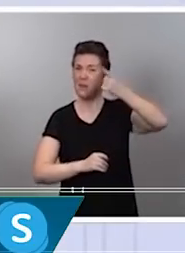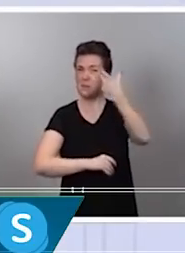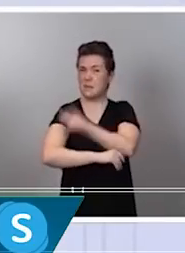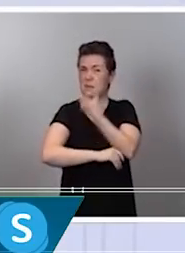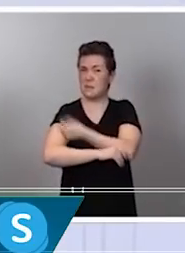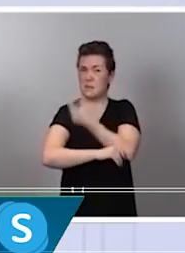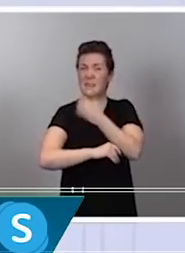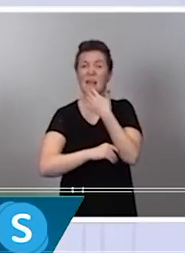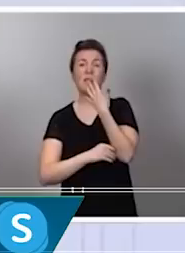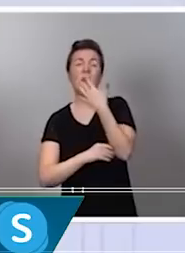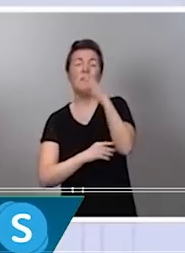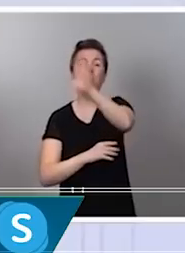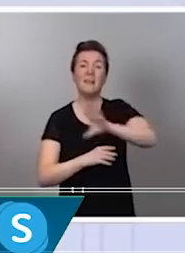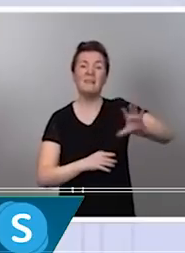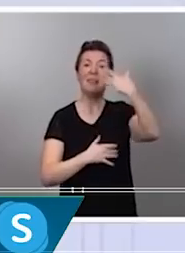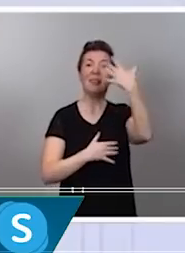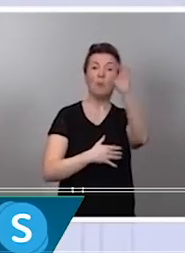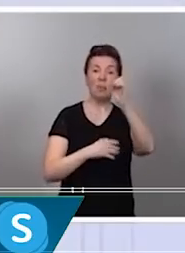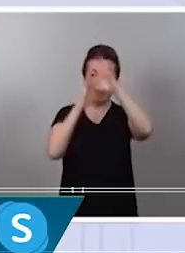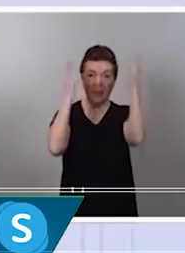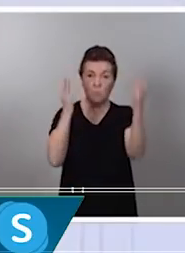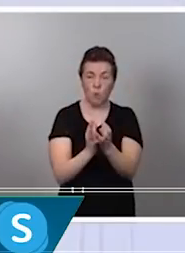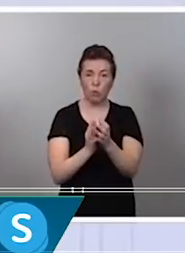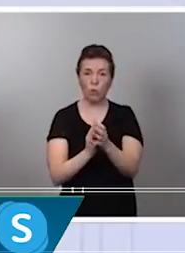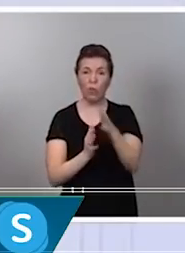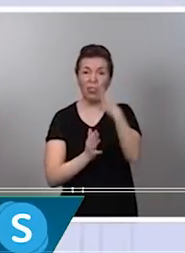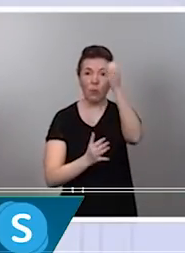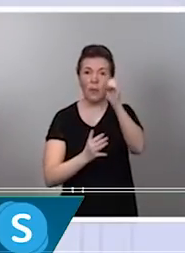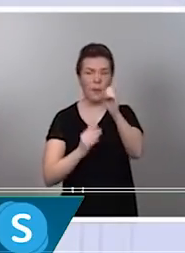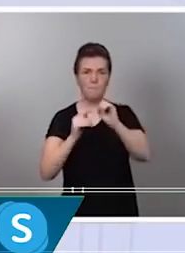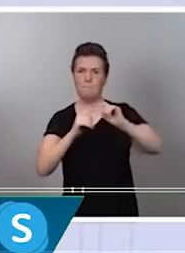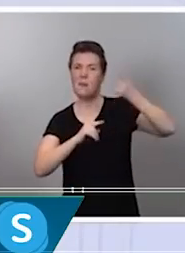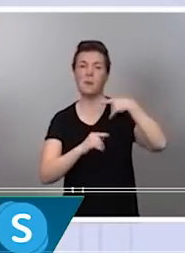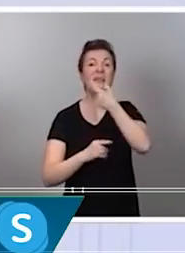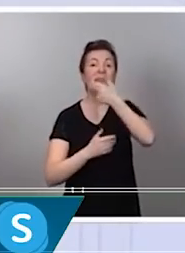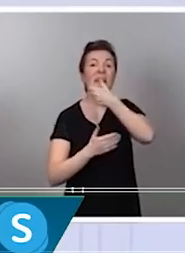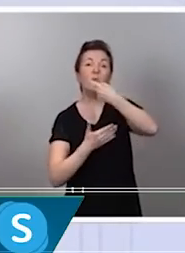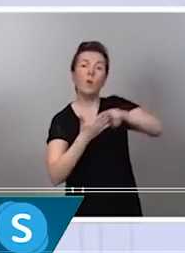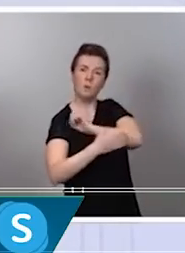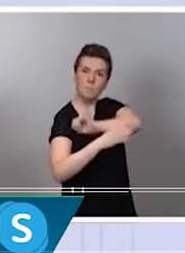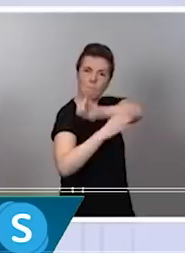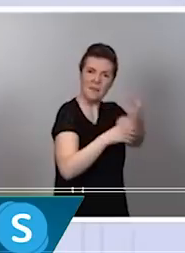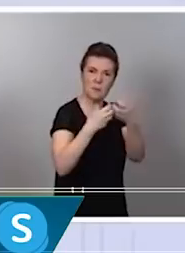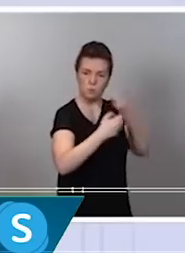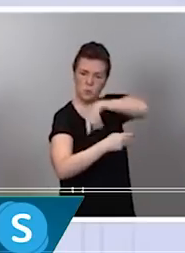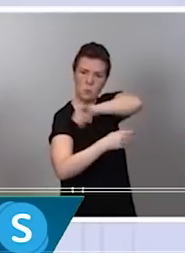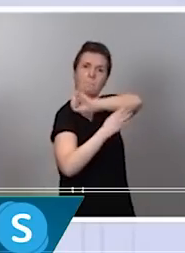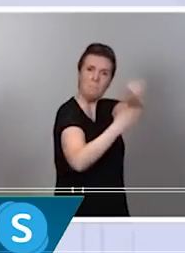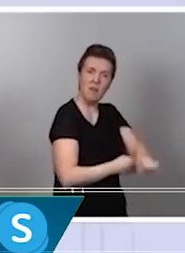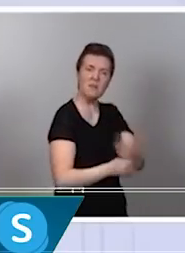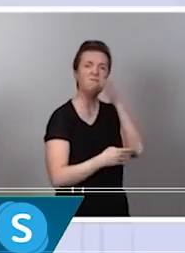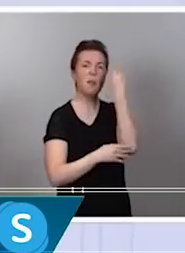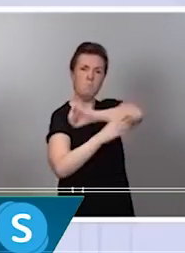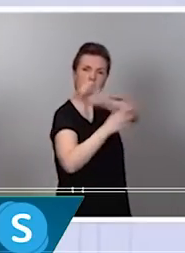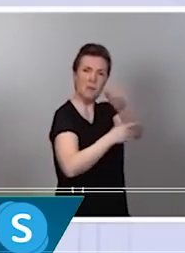les sale mal a él sino que al final nos acaba saliendo mal a todos los españoles no y bueno pues esta es la demagogia barata que utilizan y